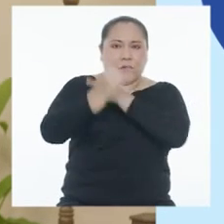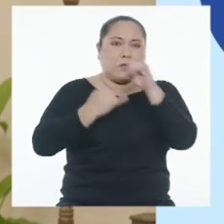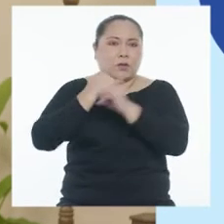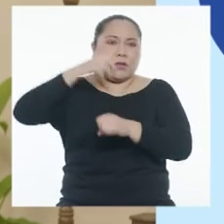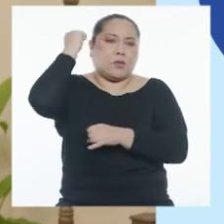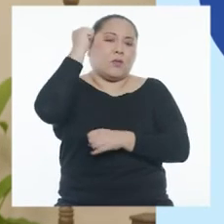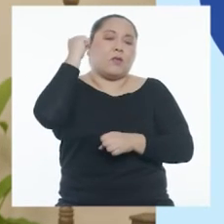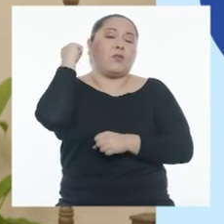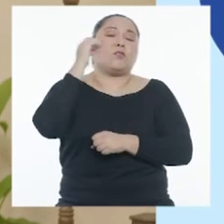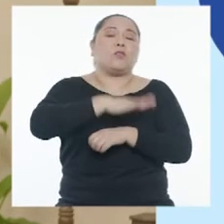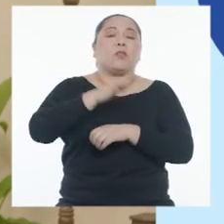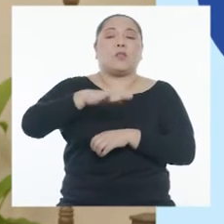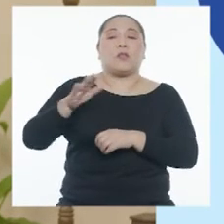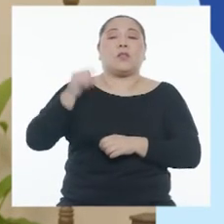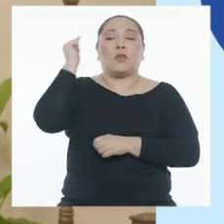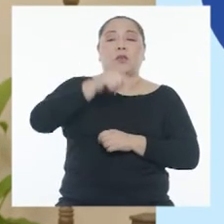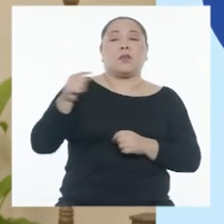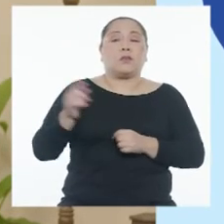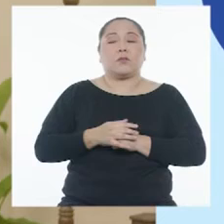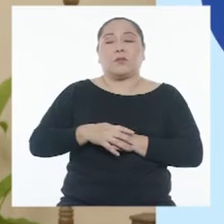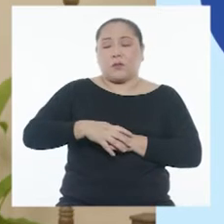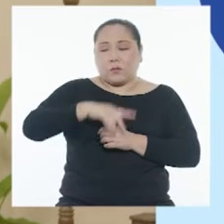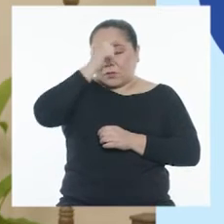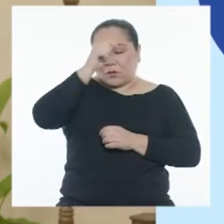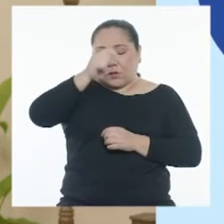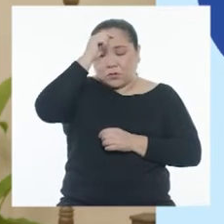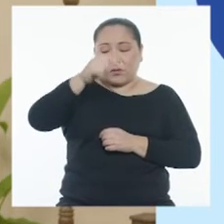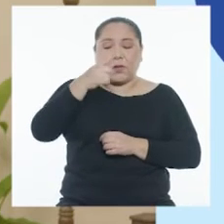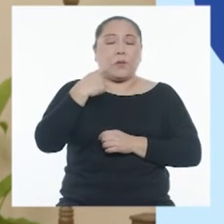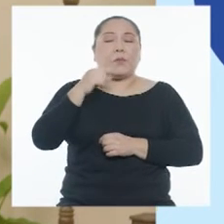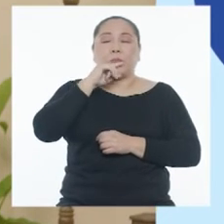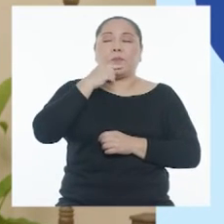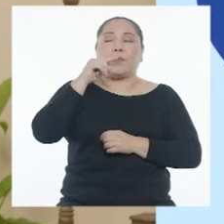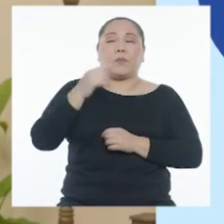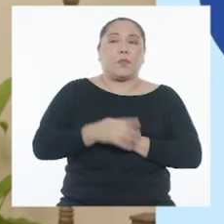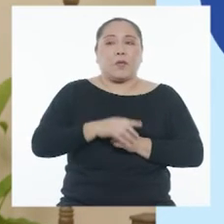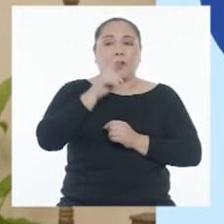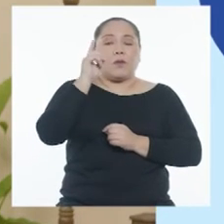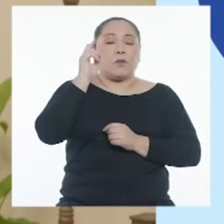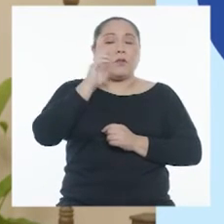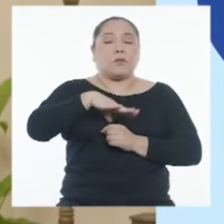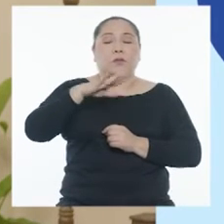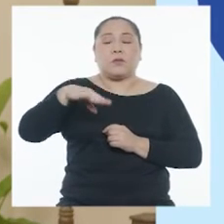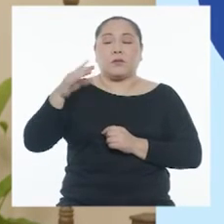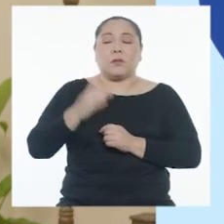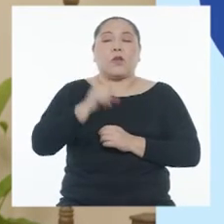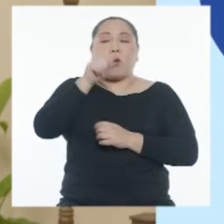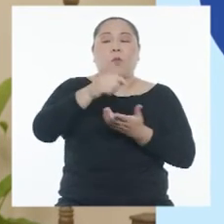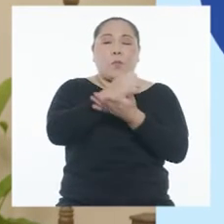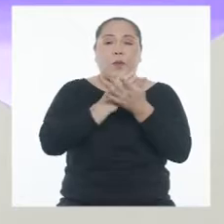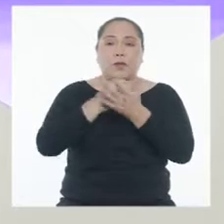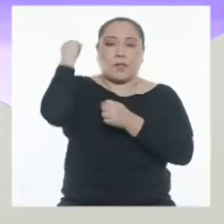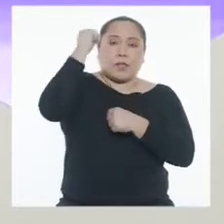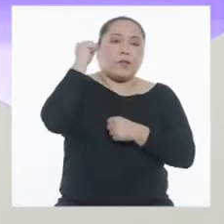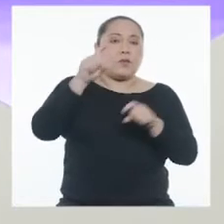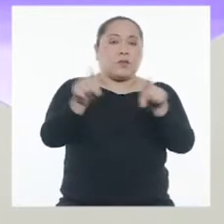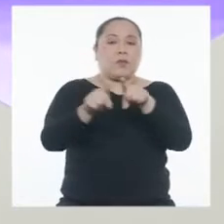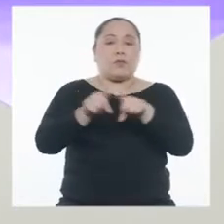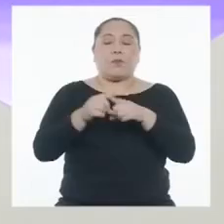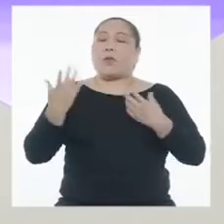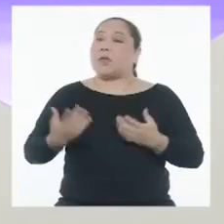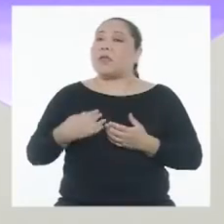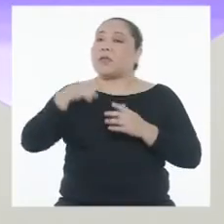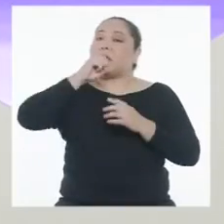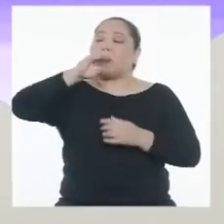los Derechos del Niño. Esta doctrina reconoce a niñas, niños y adolescentes como sujetos de derecho. También está